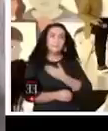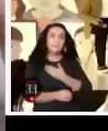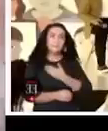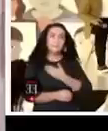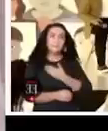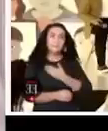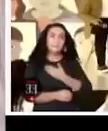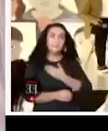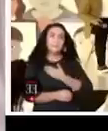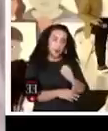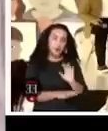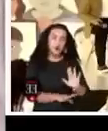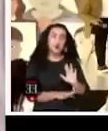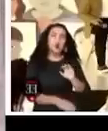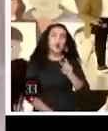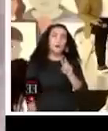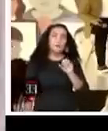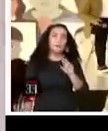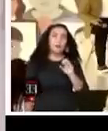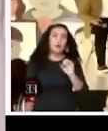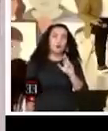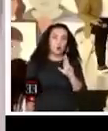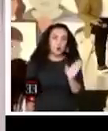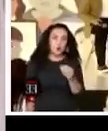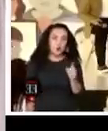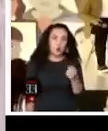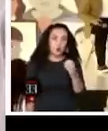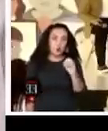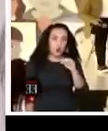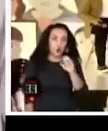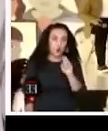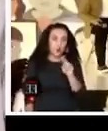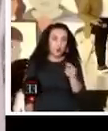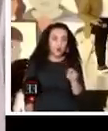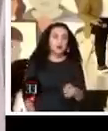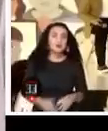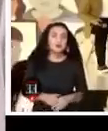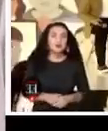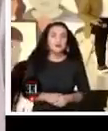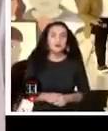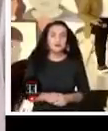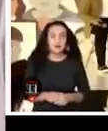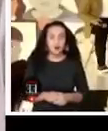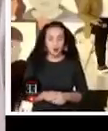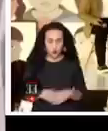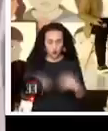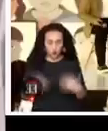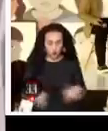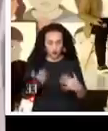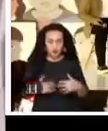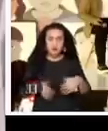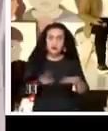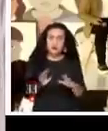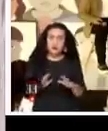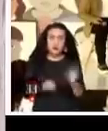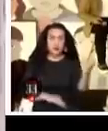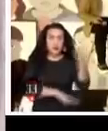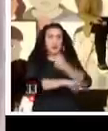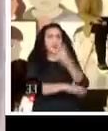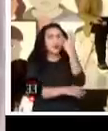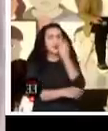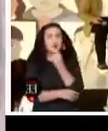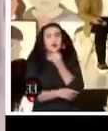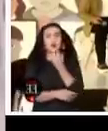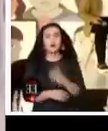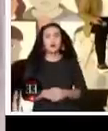carmen su madre bueno de su h qué hermoso hermoso día que nos